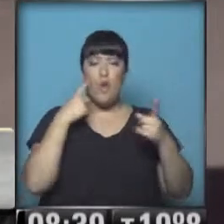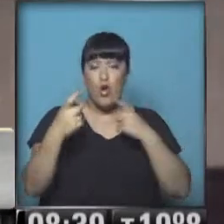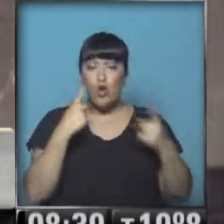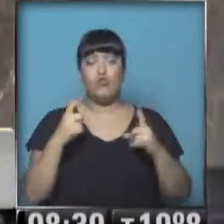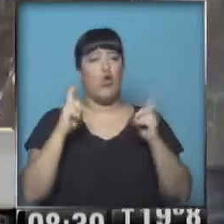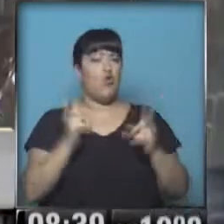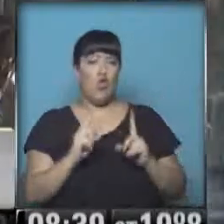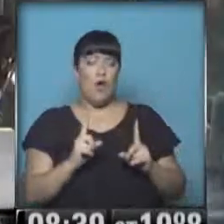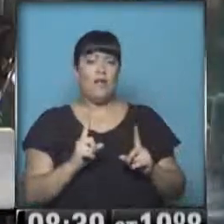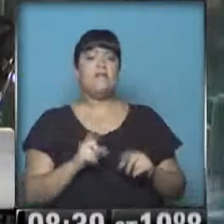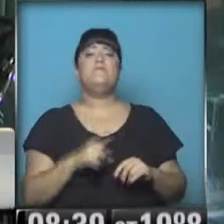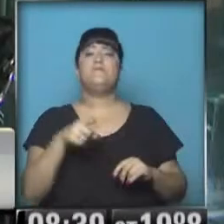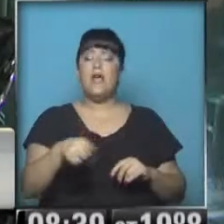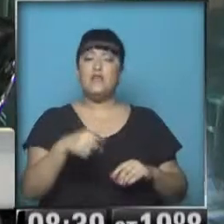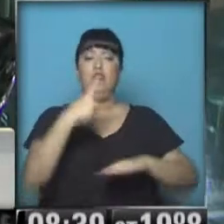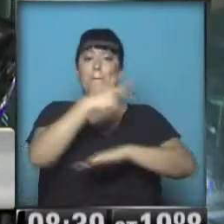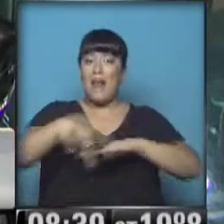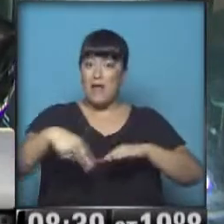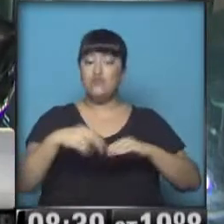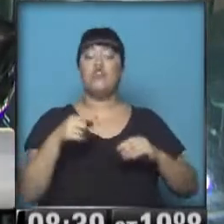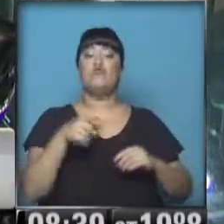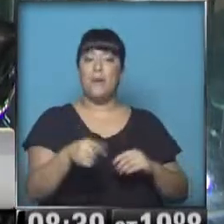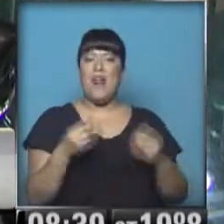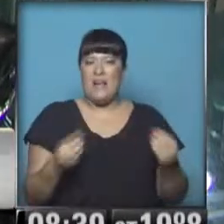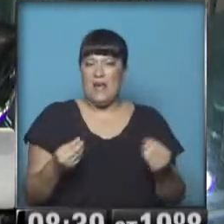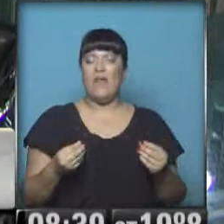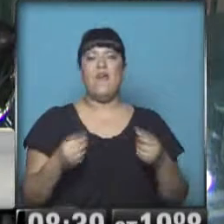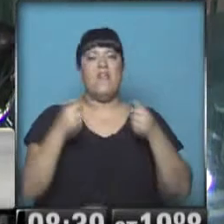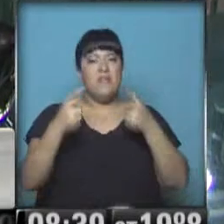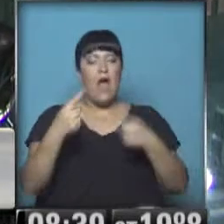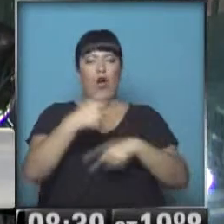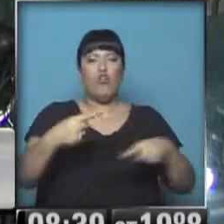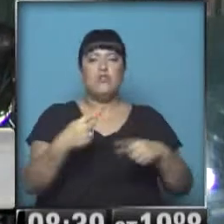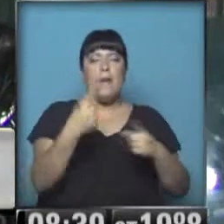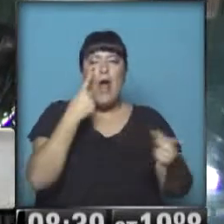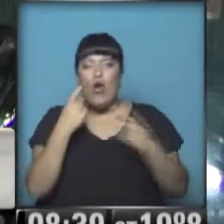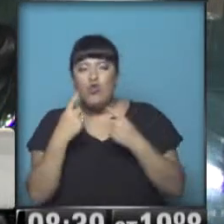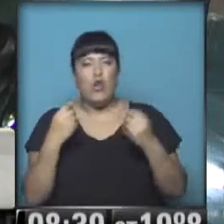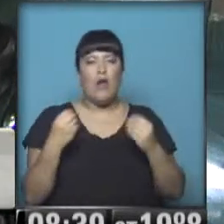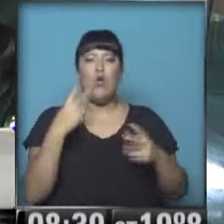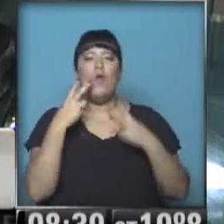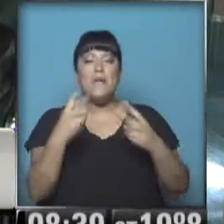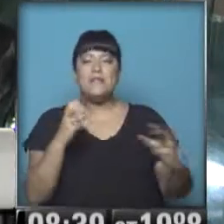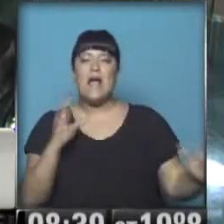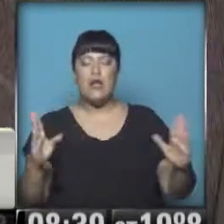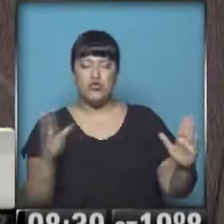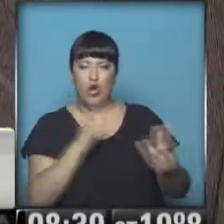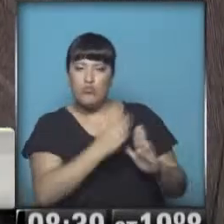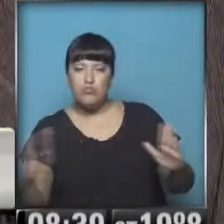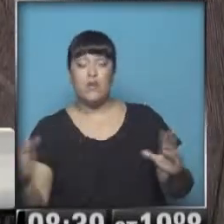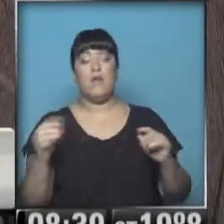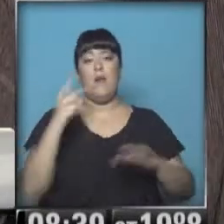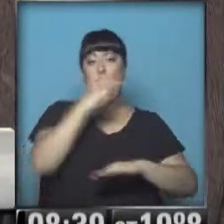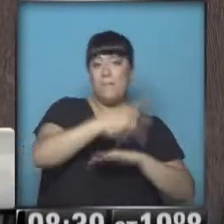impunidad a todo lo contrario fijar plazos es una herramienta para que se pueda ir monitoreando como las investigaciones van siendo desarrolladas plazos